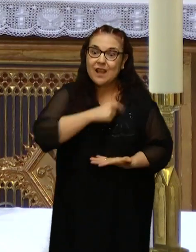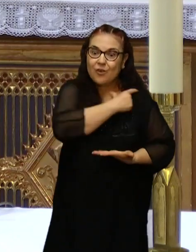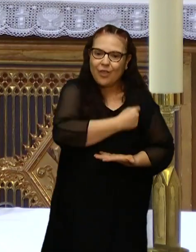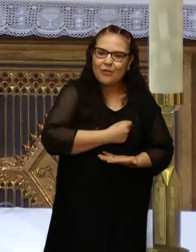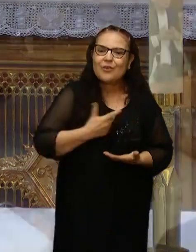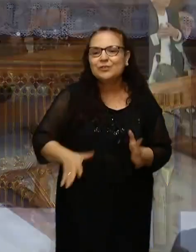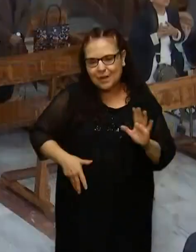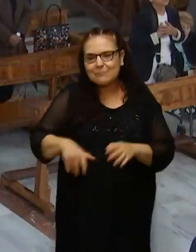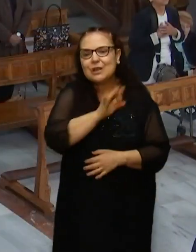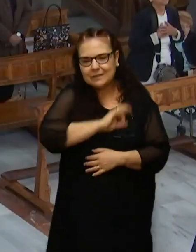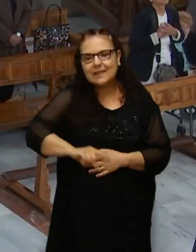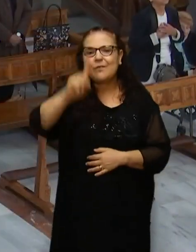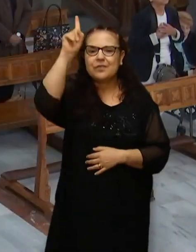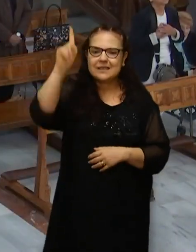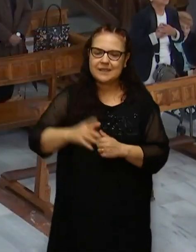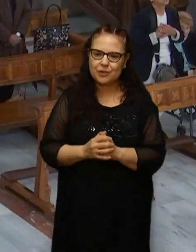Levantemos el corazón.